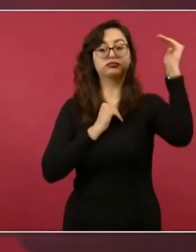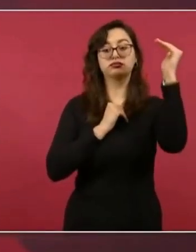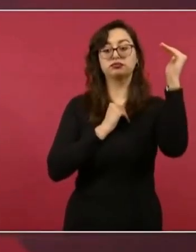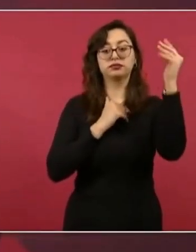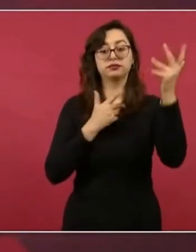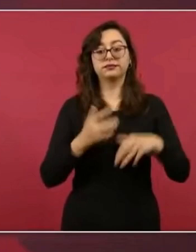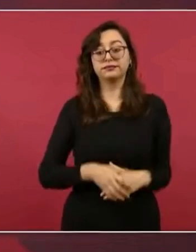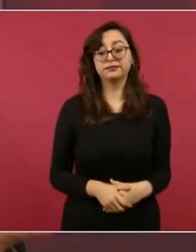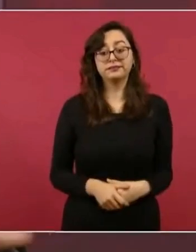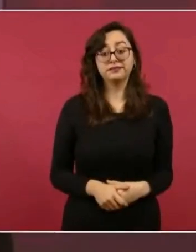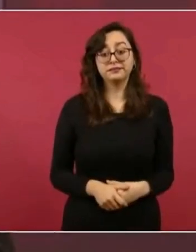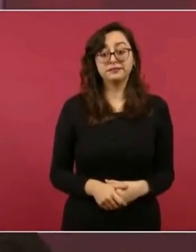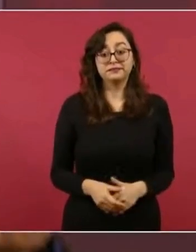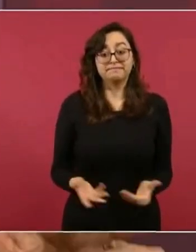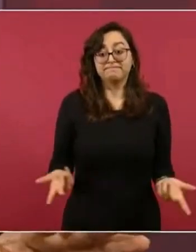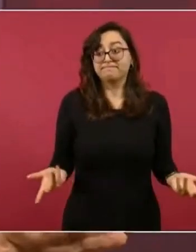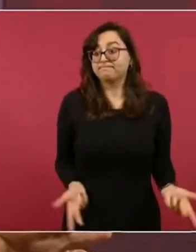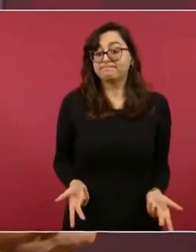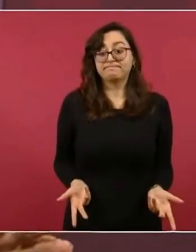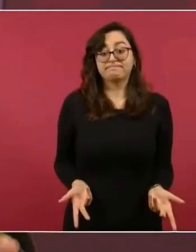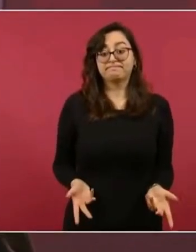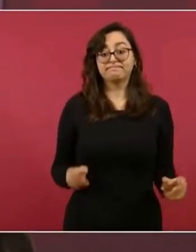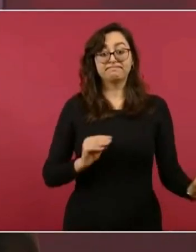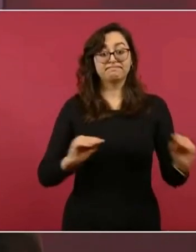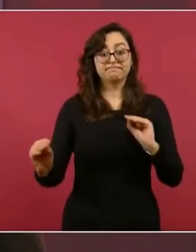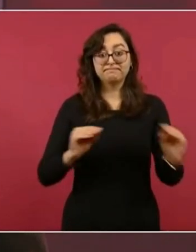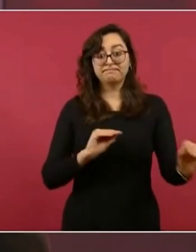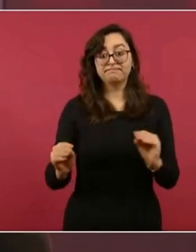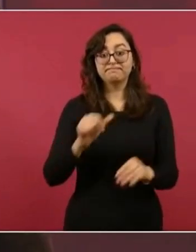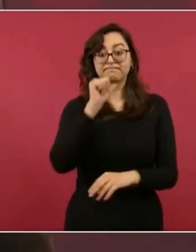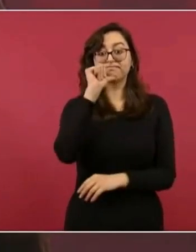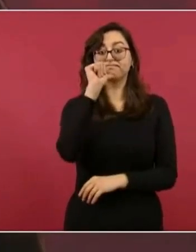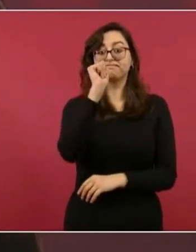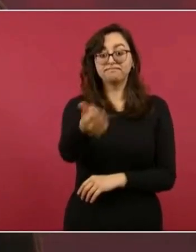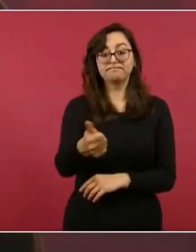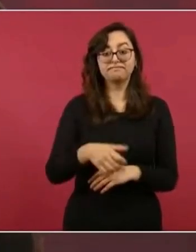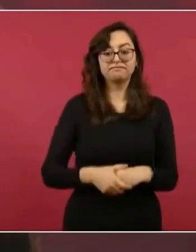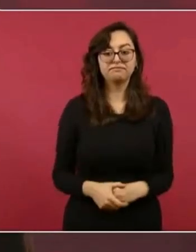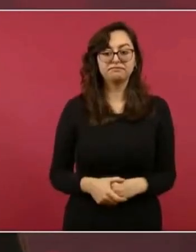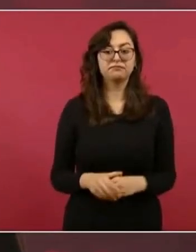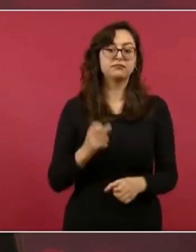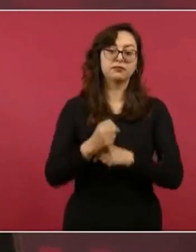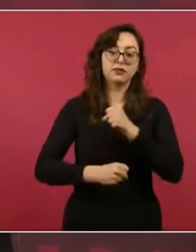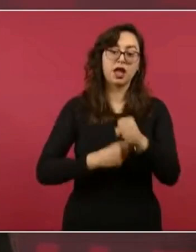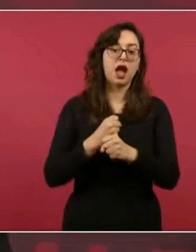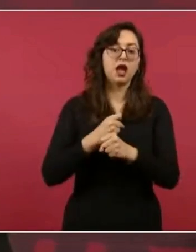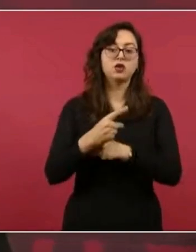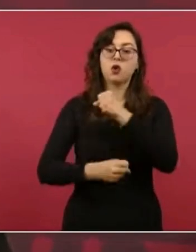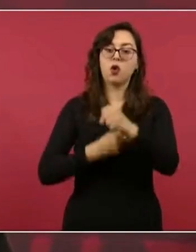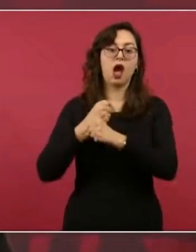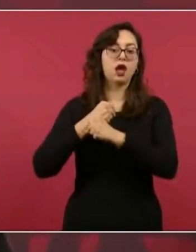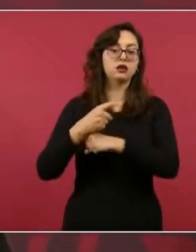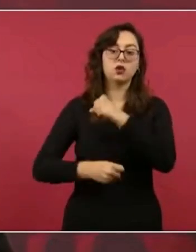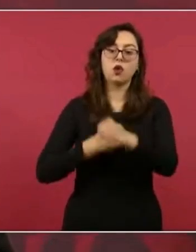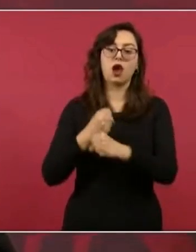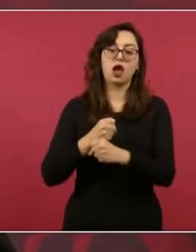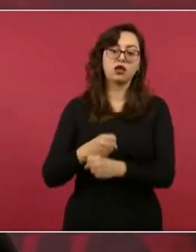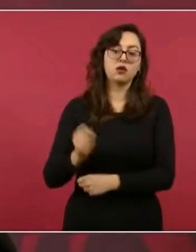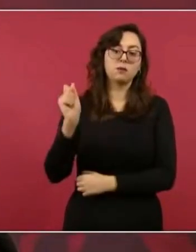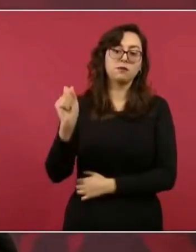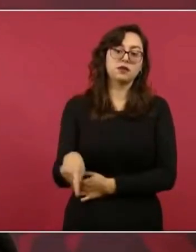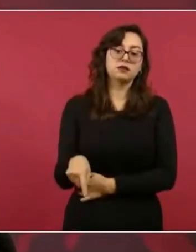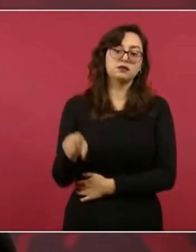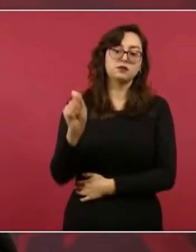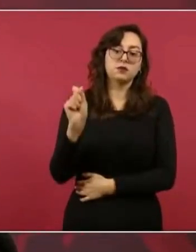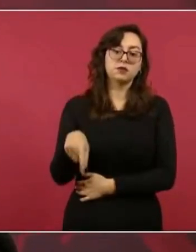pues no se puede hacer nada. Y así año con año.